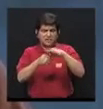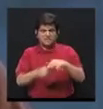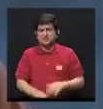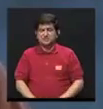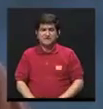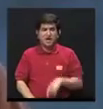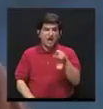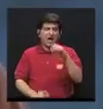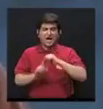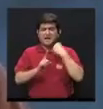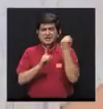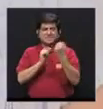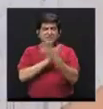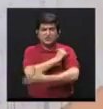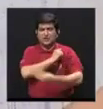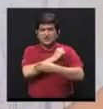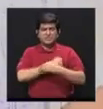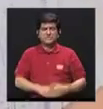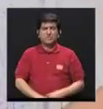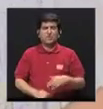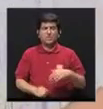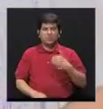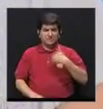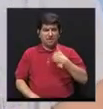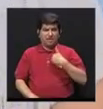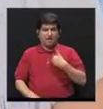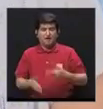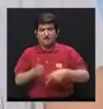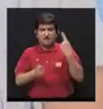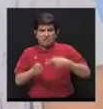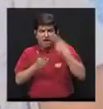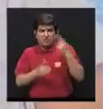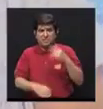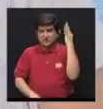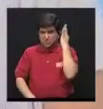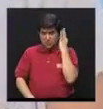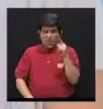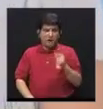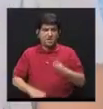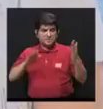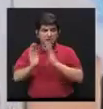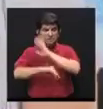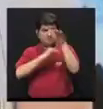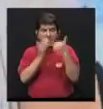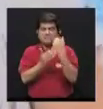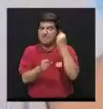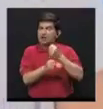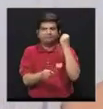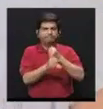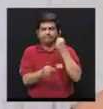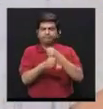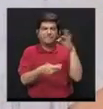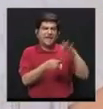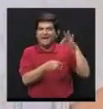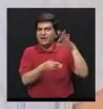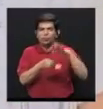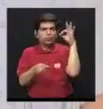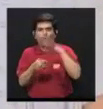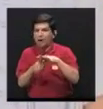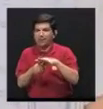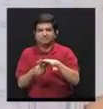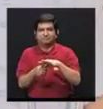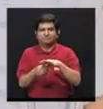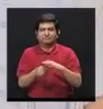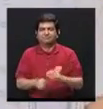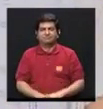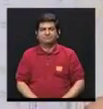efectivamente hay en el campo. Y en muchos casos, las mujeres son las que afrontan todas las tareas agrícolas, ¿no? Entonces, realmente el